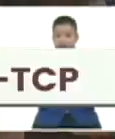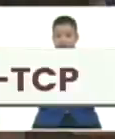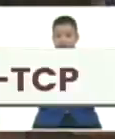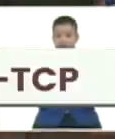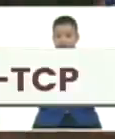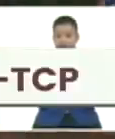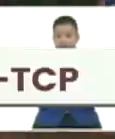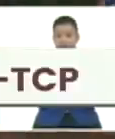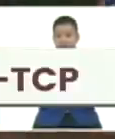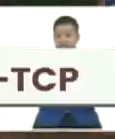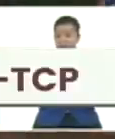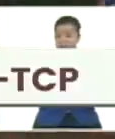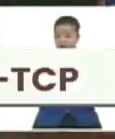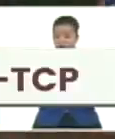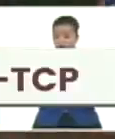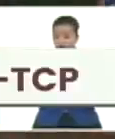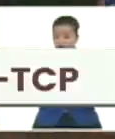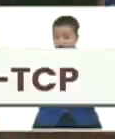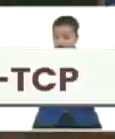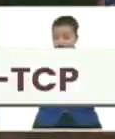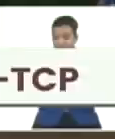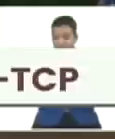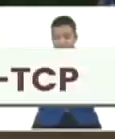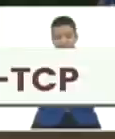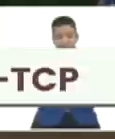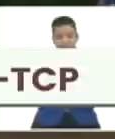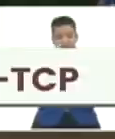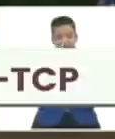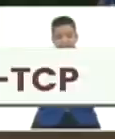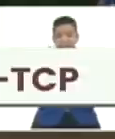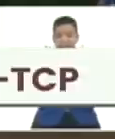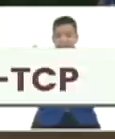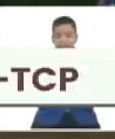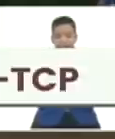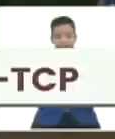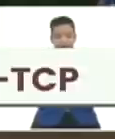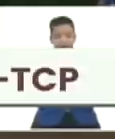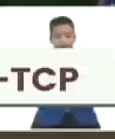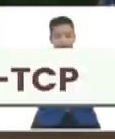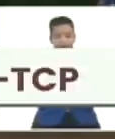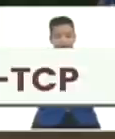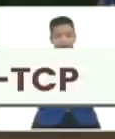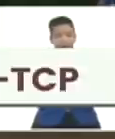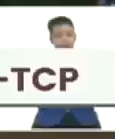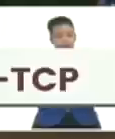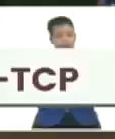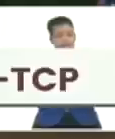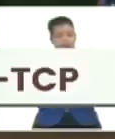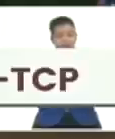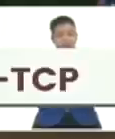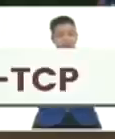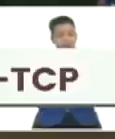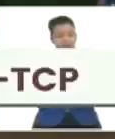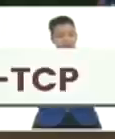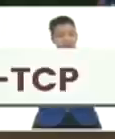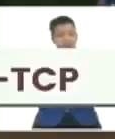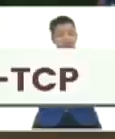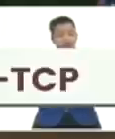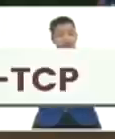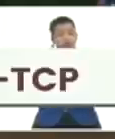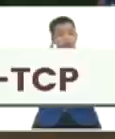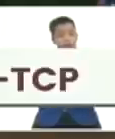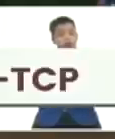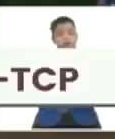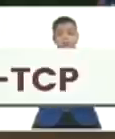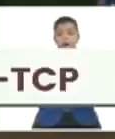Queridos hermanos, así damos por concluido oficialmente nuestra reunión con la satisfacción de haber tenido una jornada fructífera.